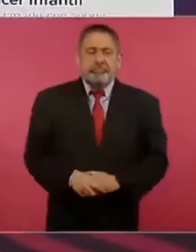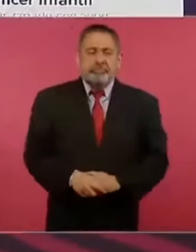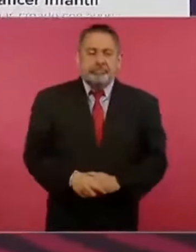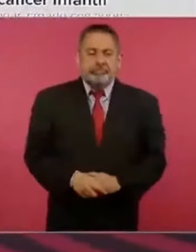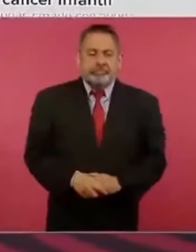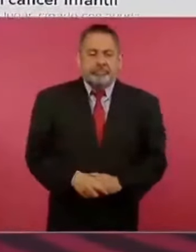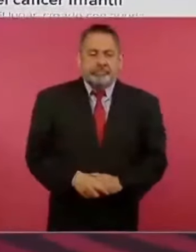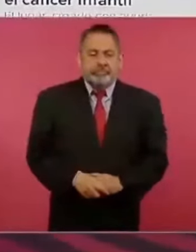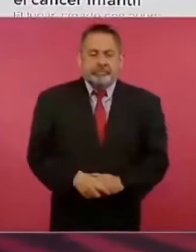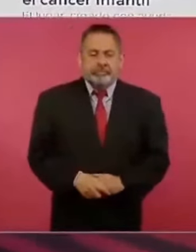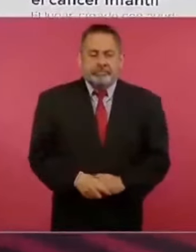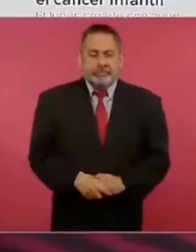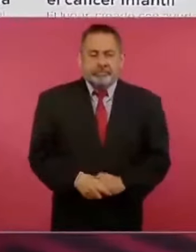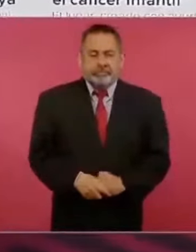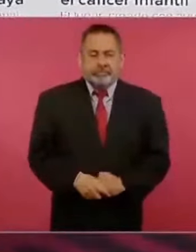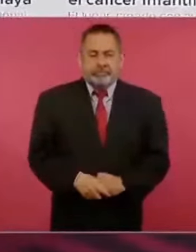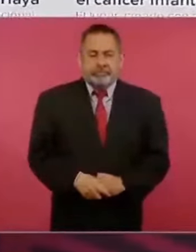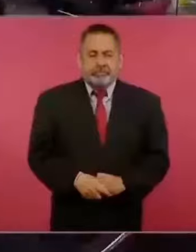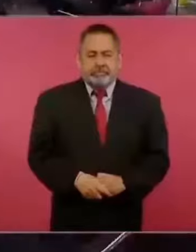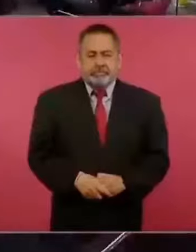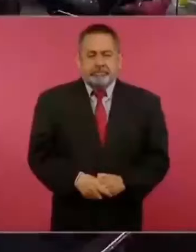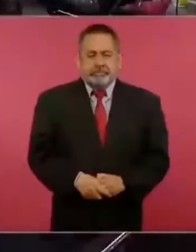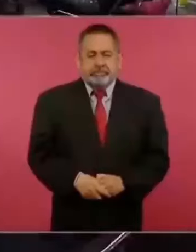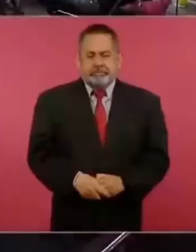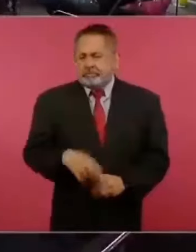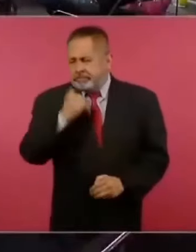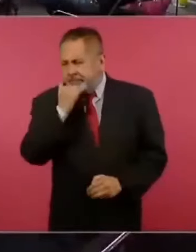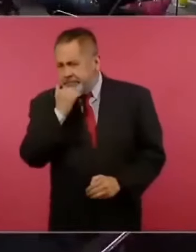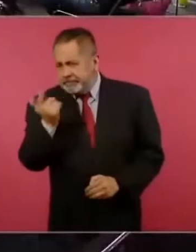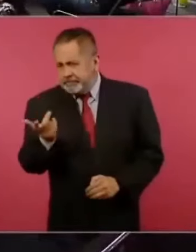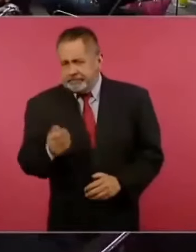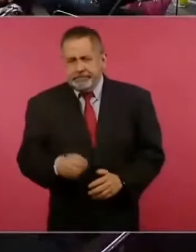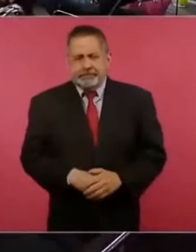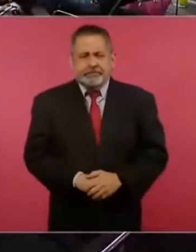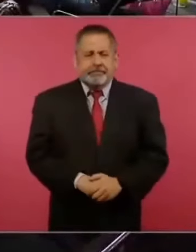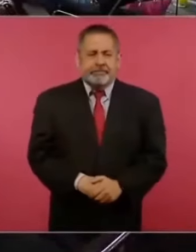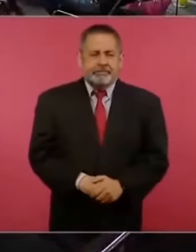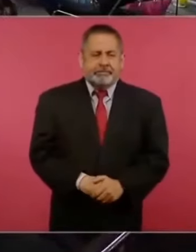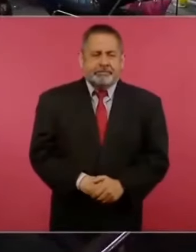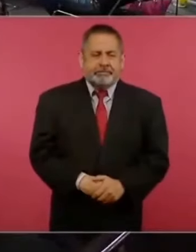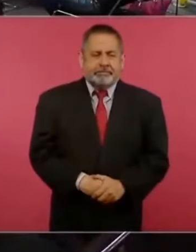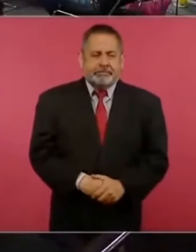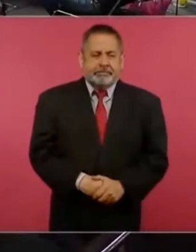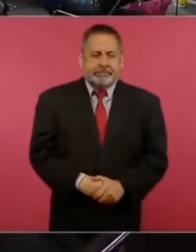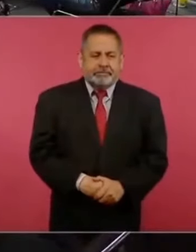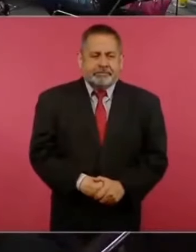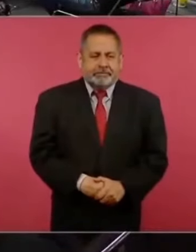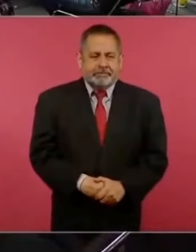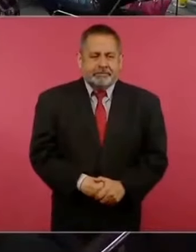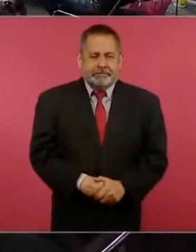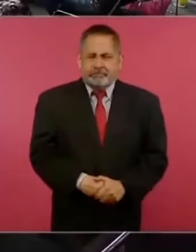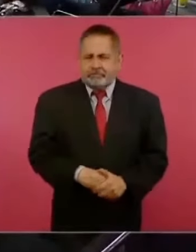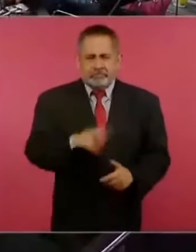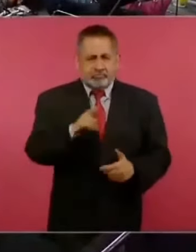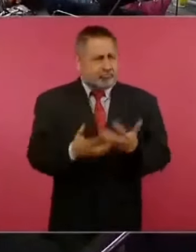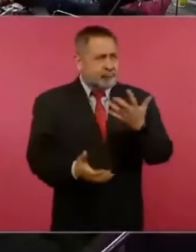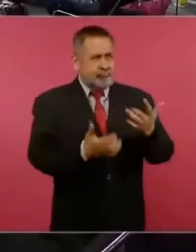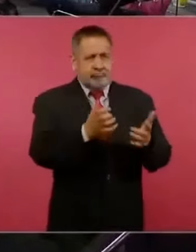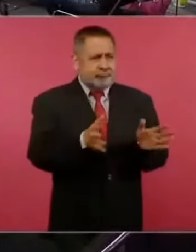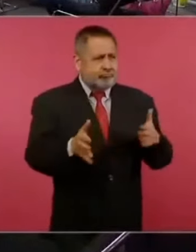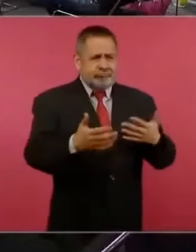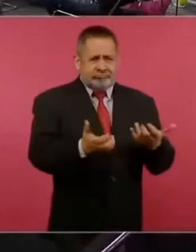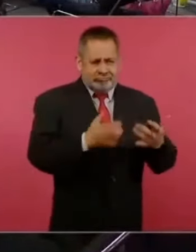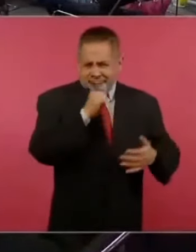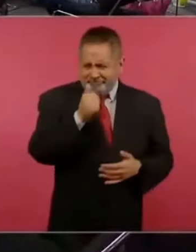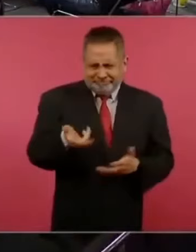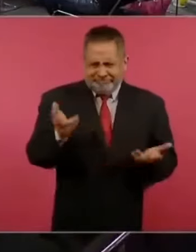¿Mande? No, que digo, está informativa. Estás diciendo que... No, no, no, pero... Si no era crematorio. Ah, bueno, sí,